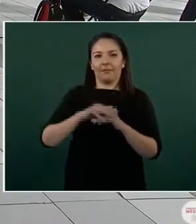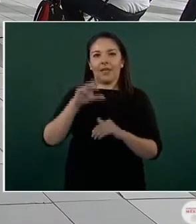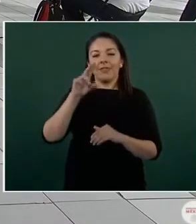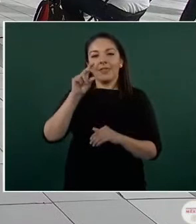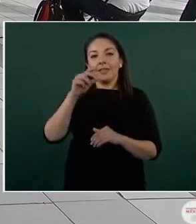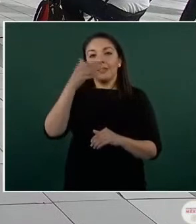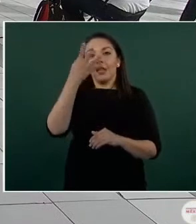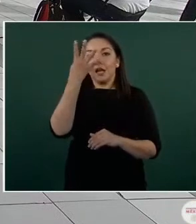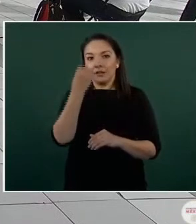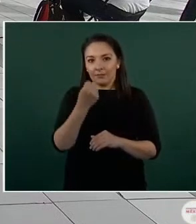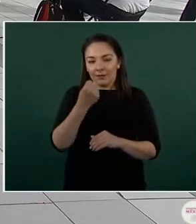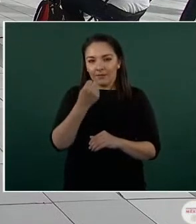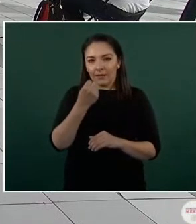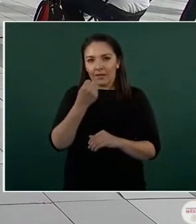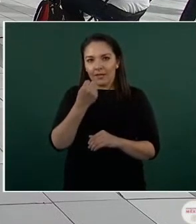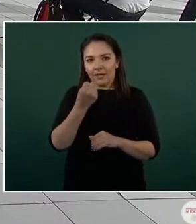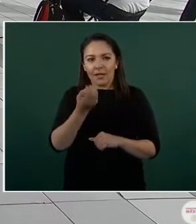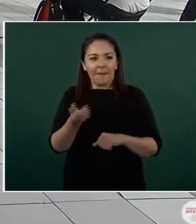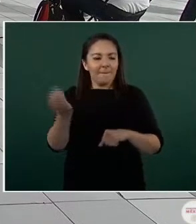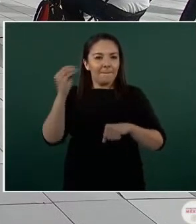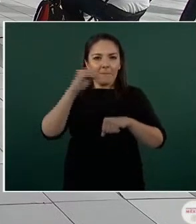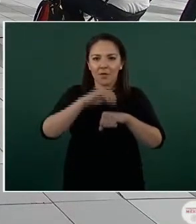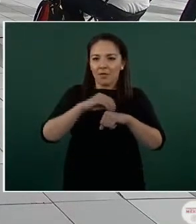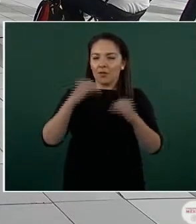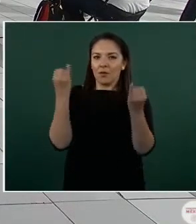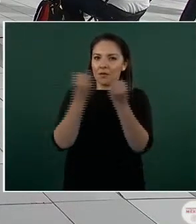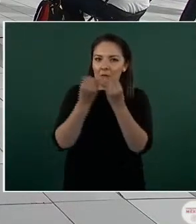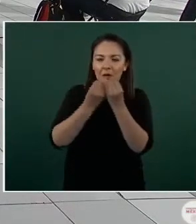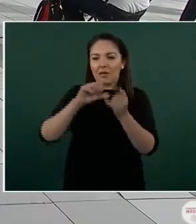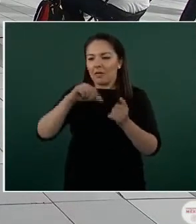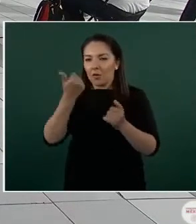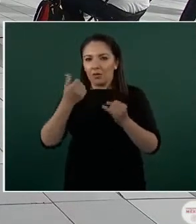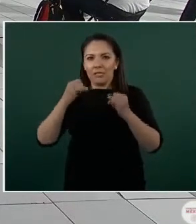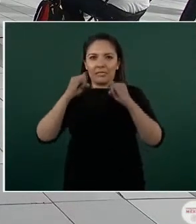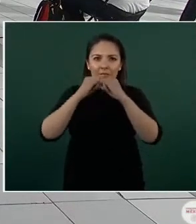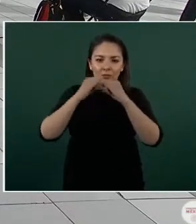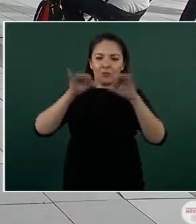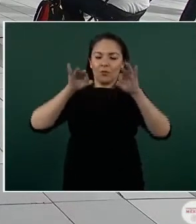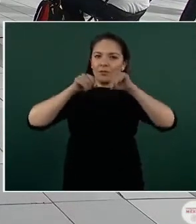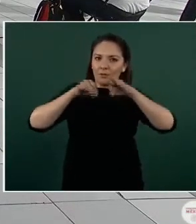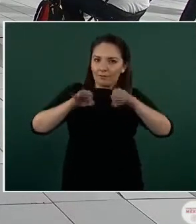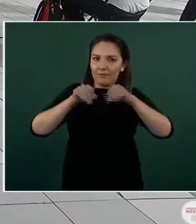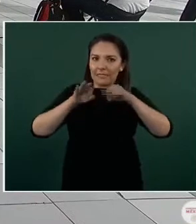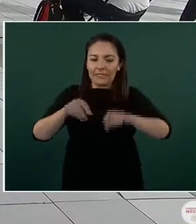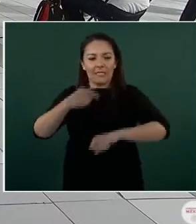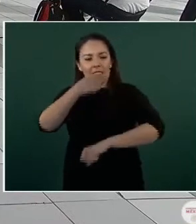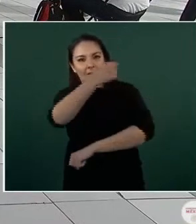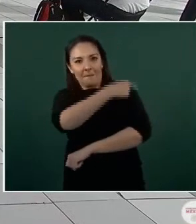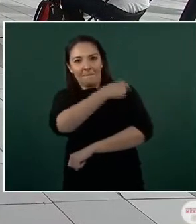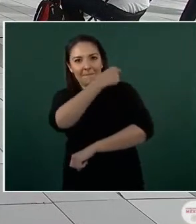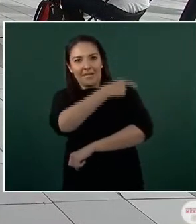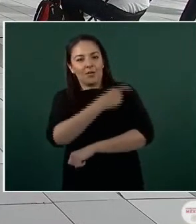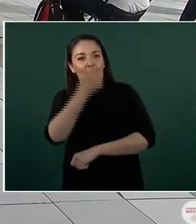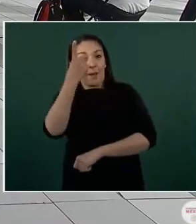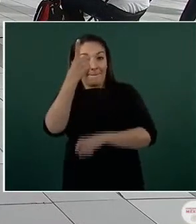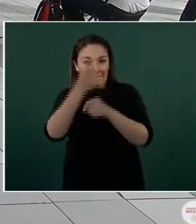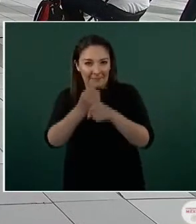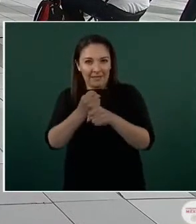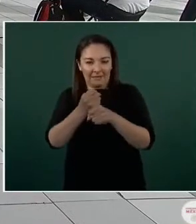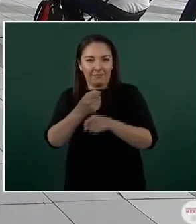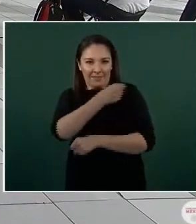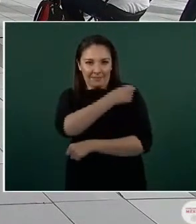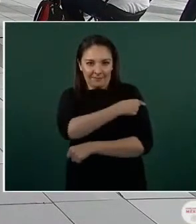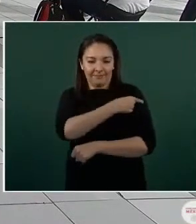colocando, junto con muchas dependencias que participaron, la aplicación de esta primera dosis de